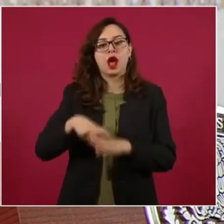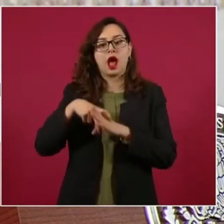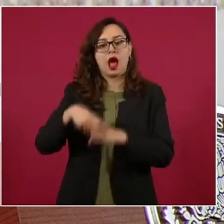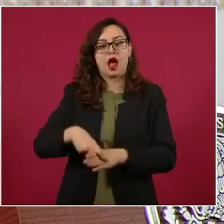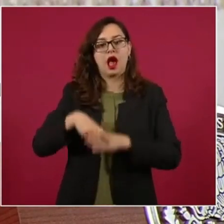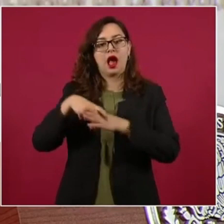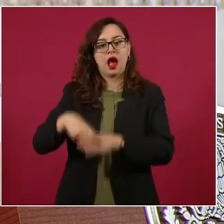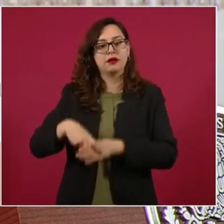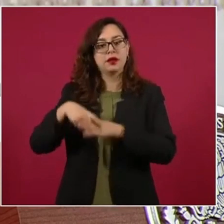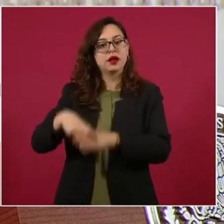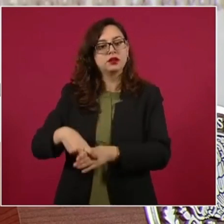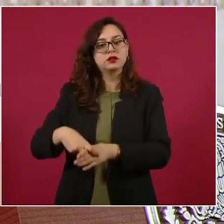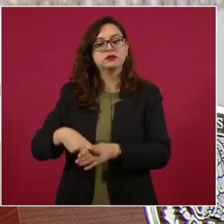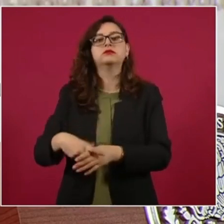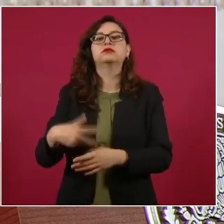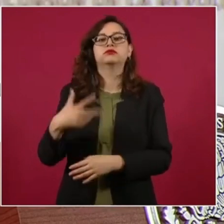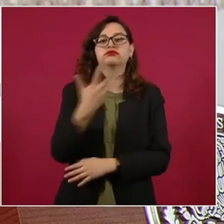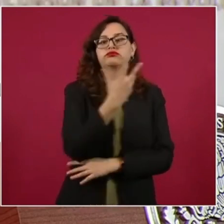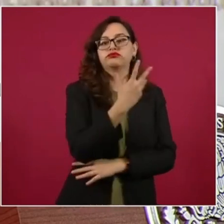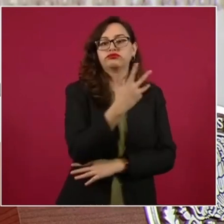sierra